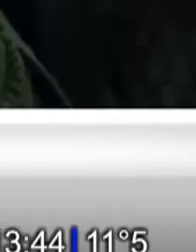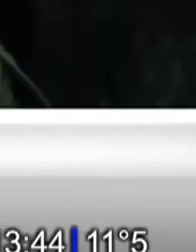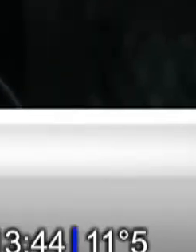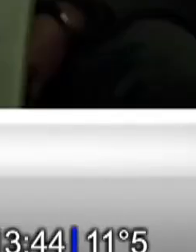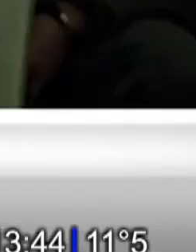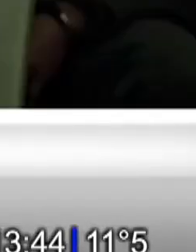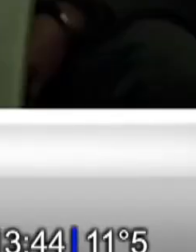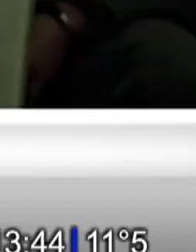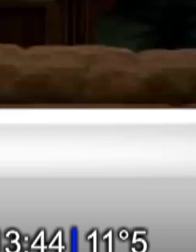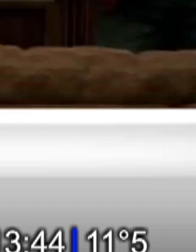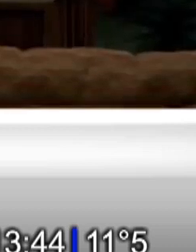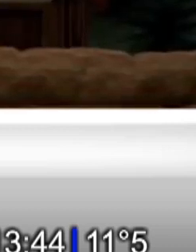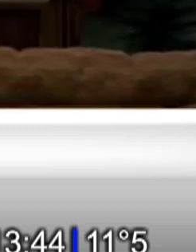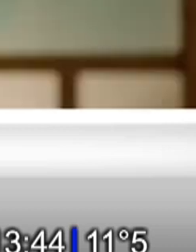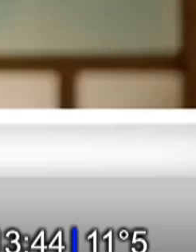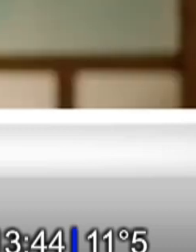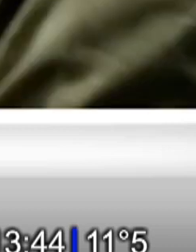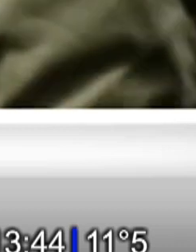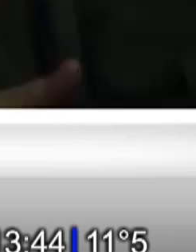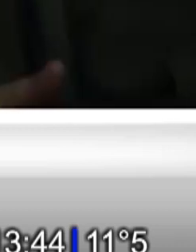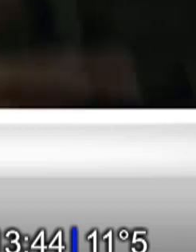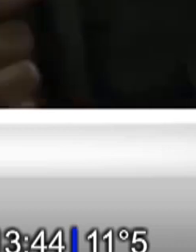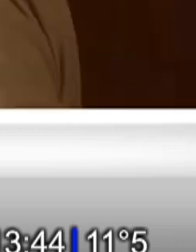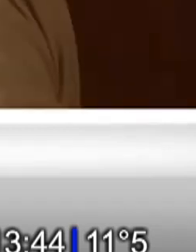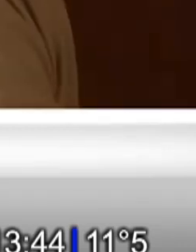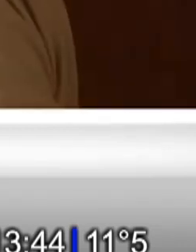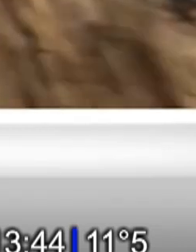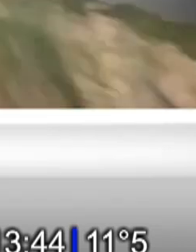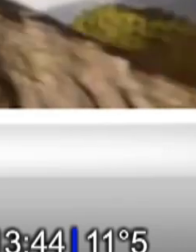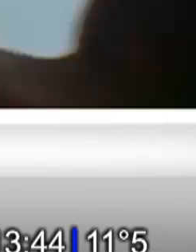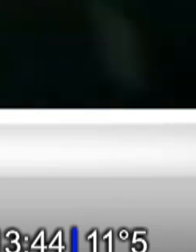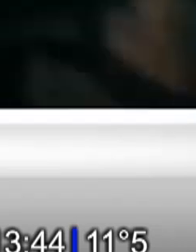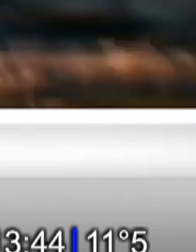Un grupo de exsoldados y un biólogo se enfrentarán a los